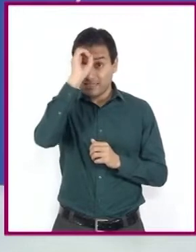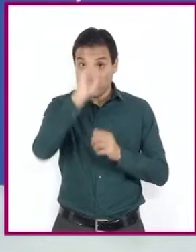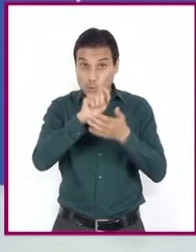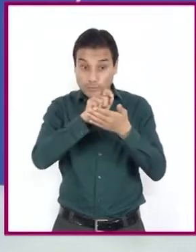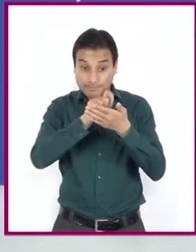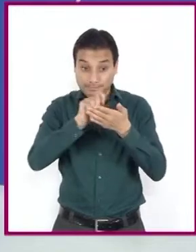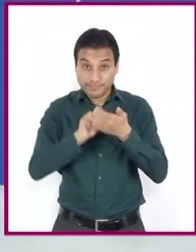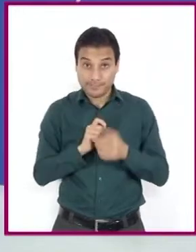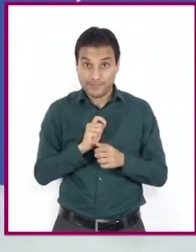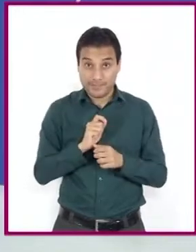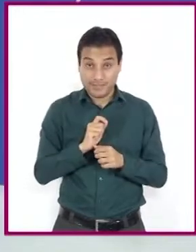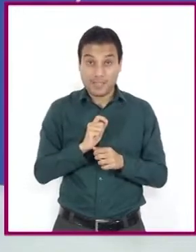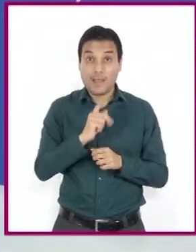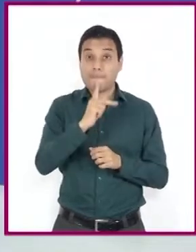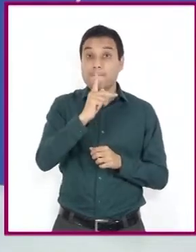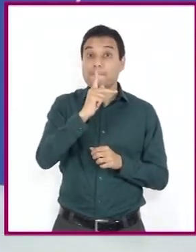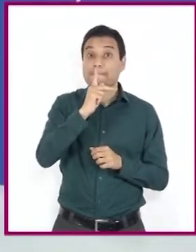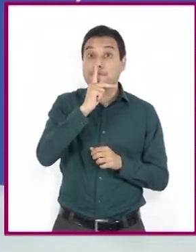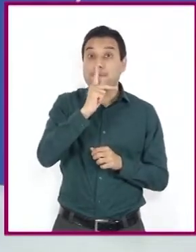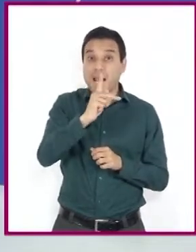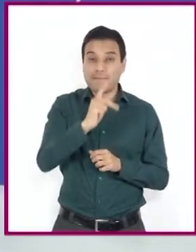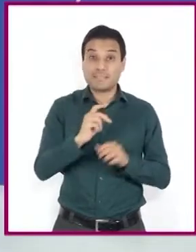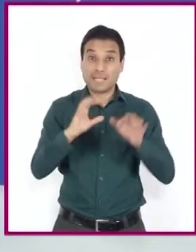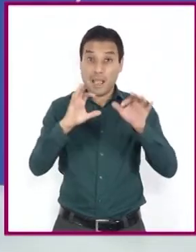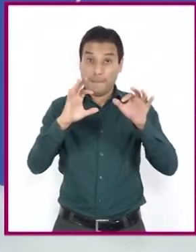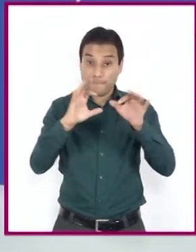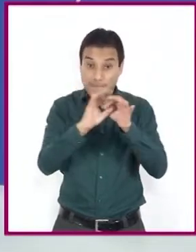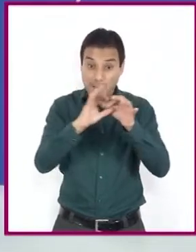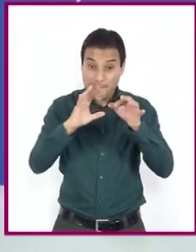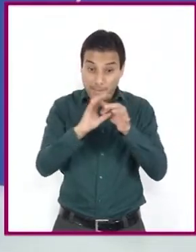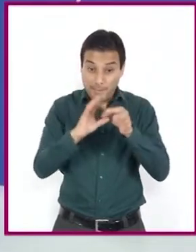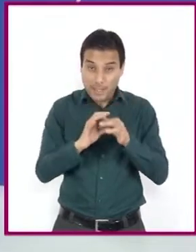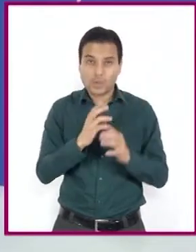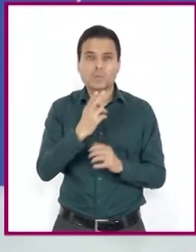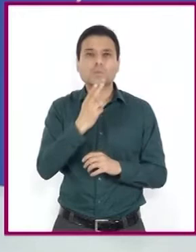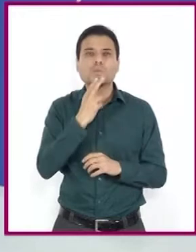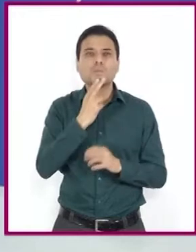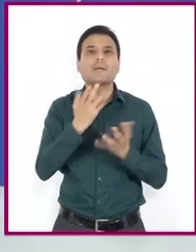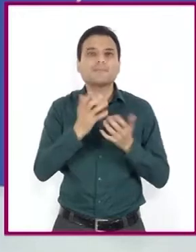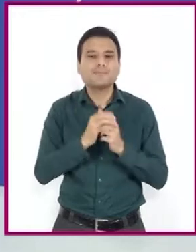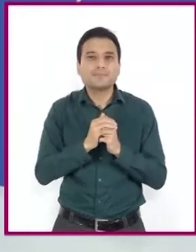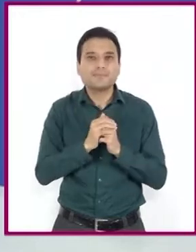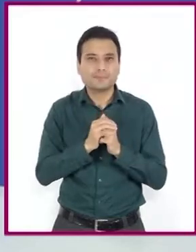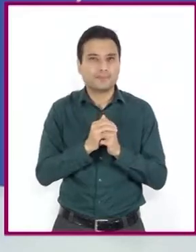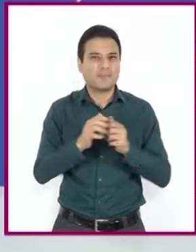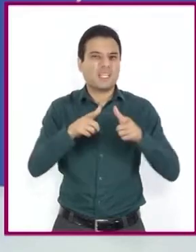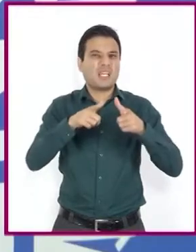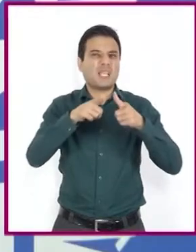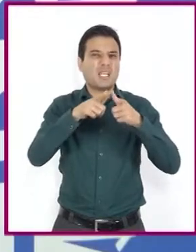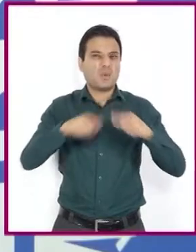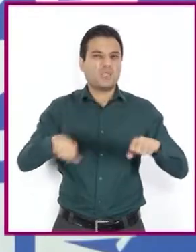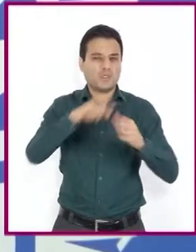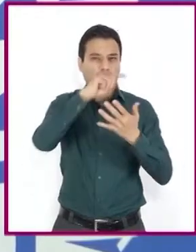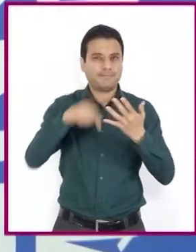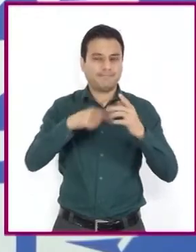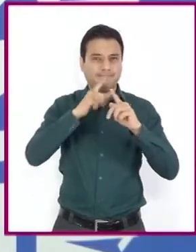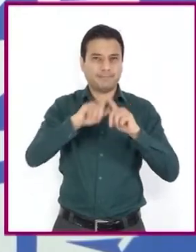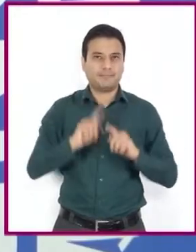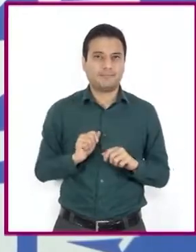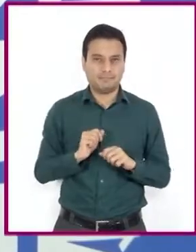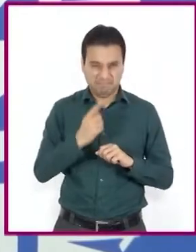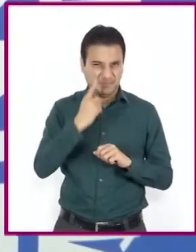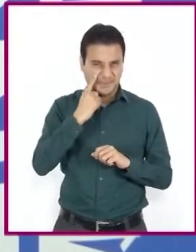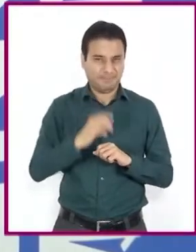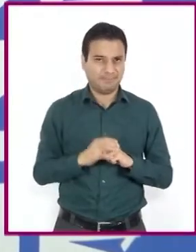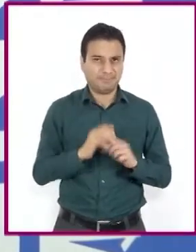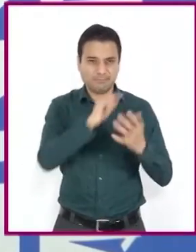de enlazar nuestras opiniones con los argumentos, se emplean algunos recursos lingüísticos. Vamos a